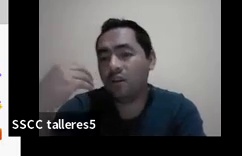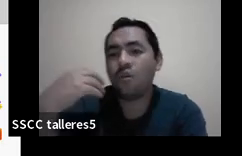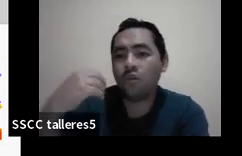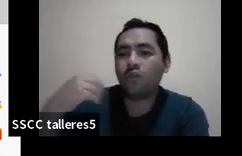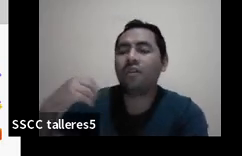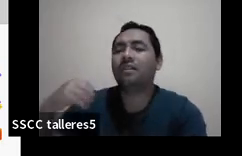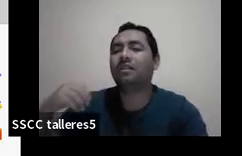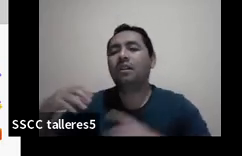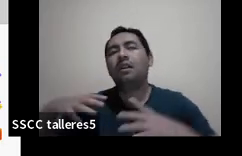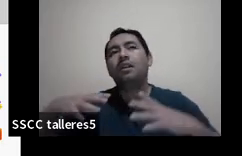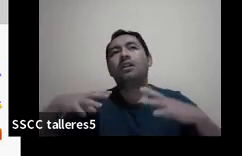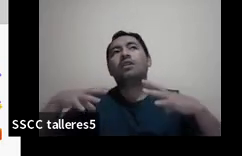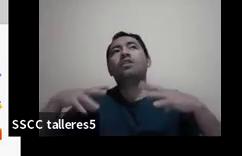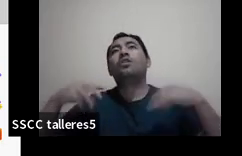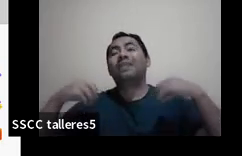comprobado que